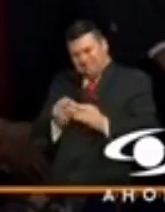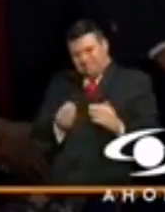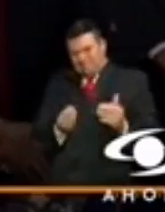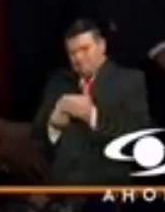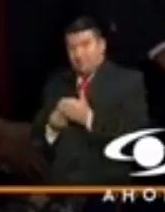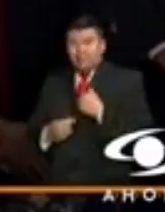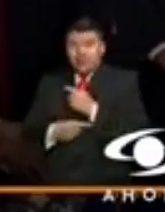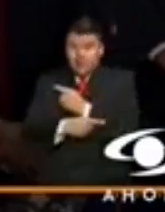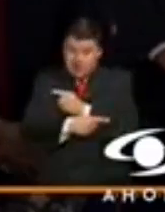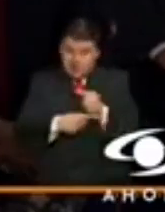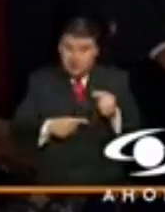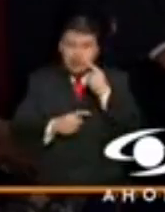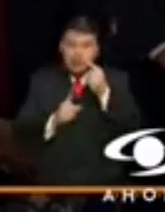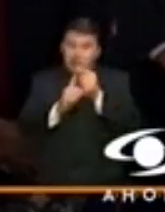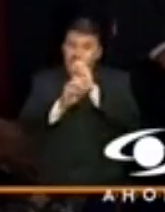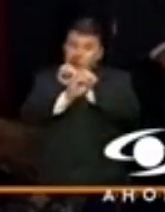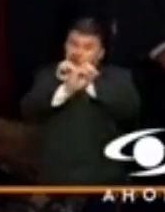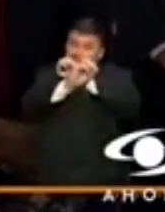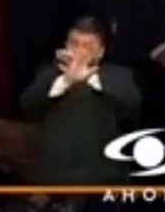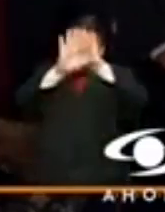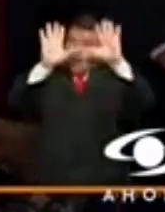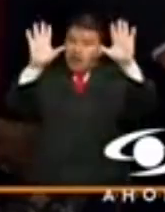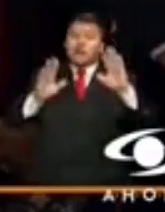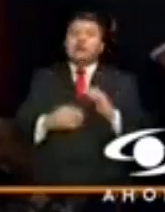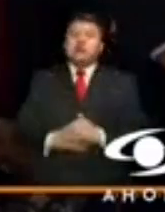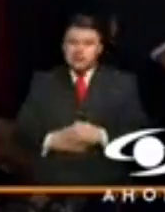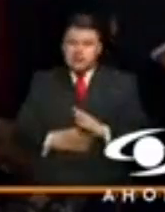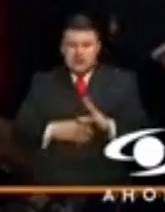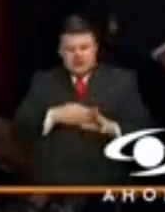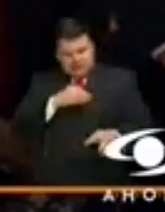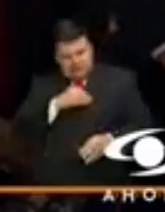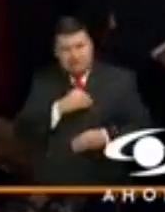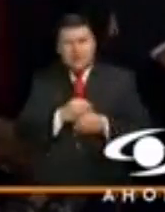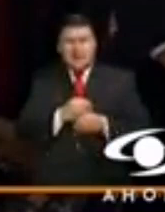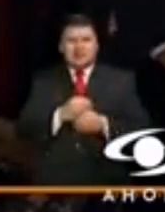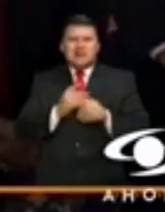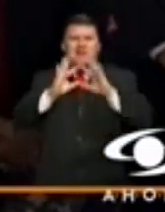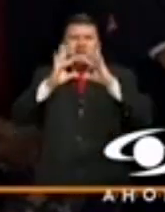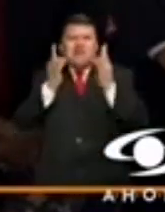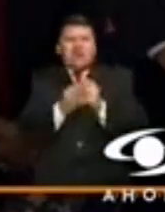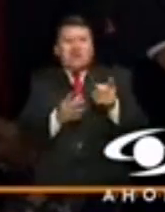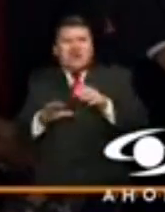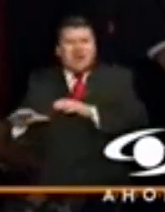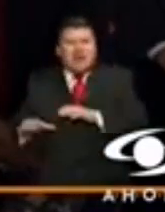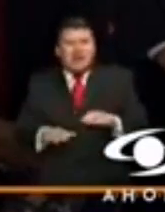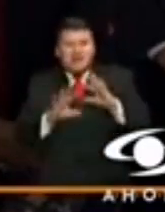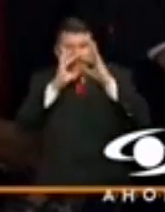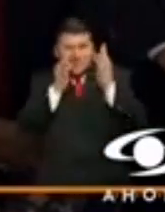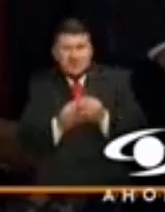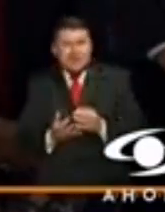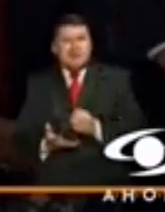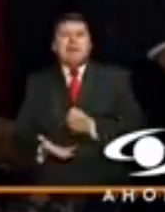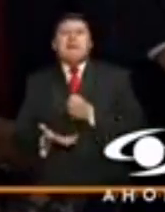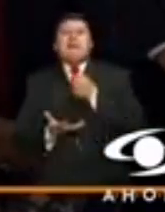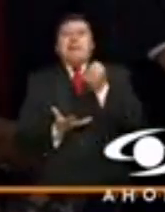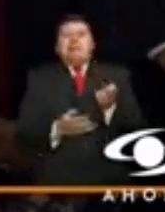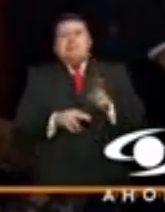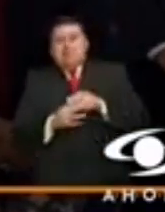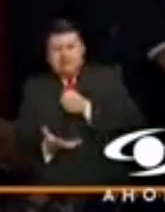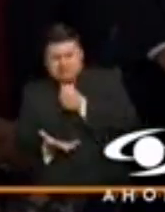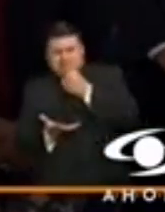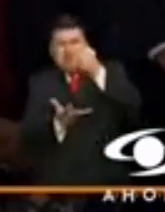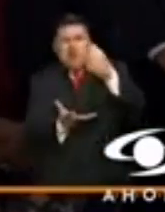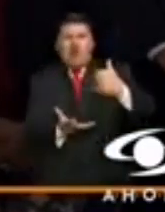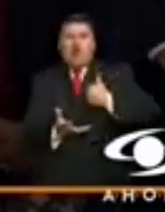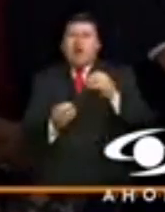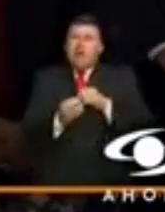Esta semana dejamos claro que entregaremos un giro adicional a las familias en acción, un giro adicional a los jóvenes